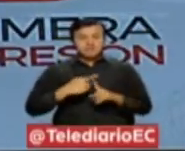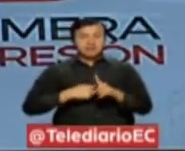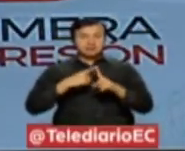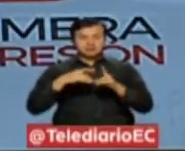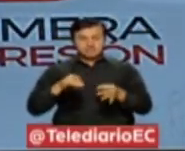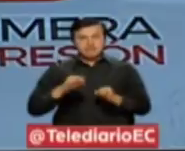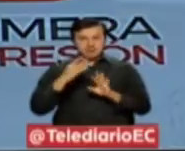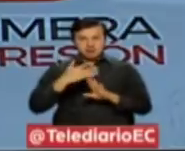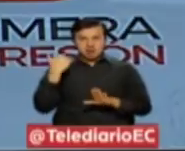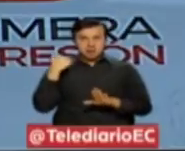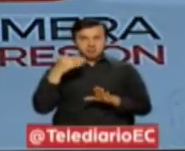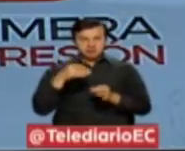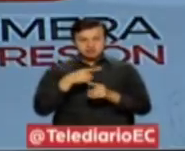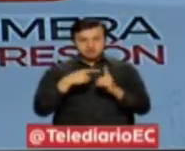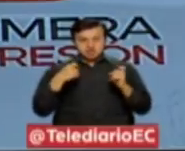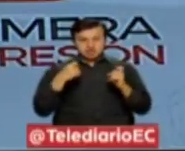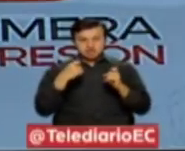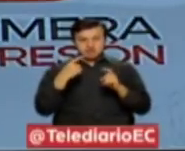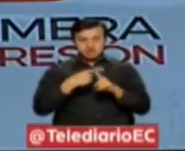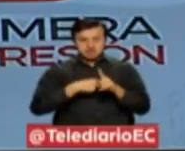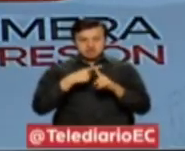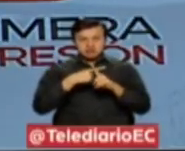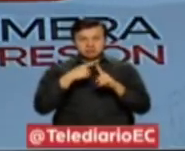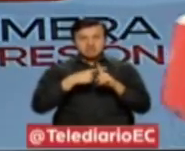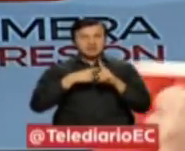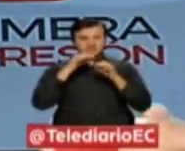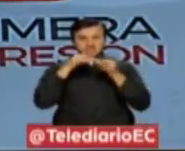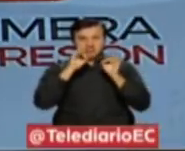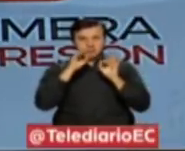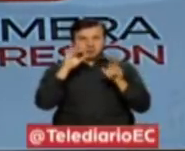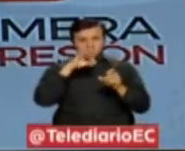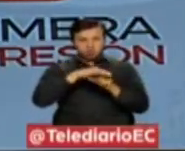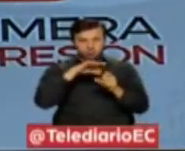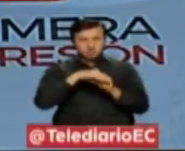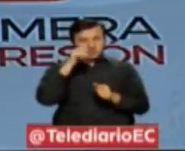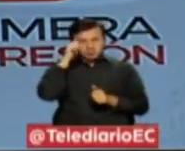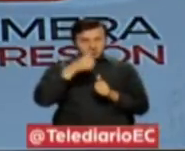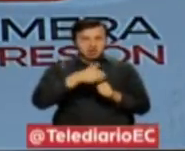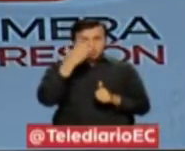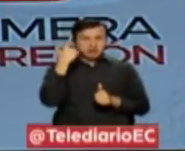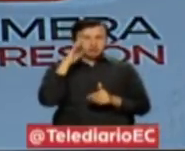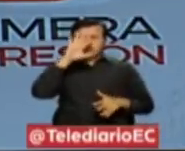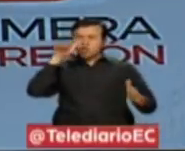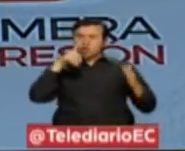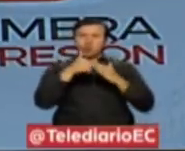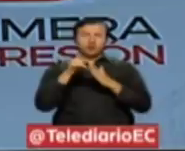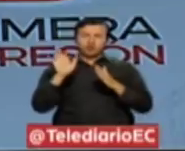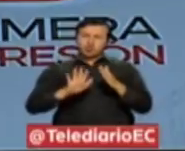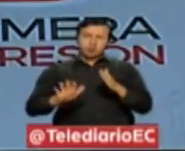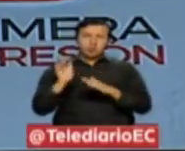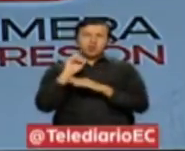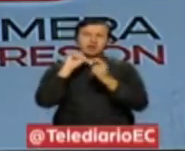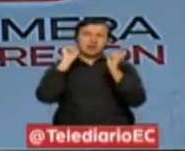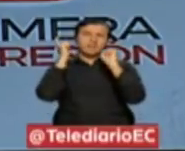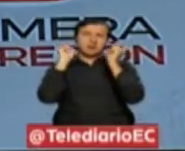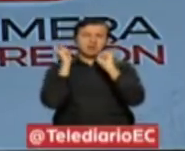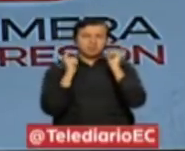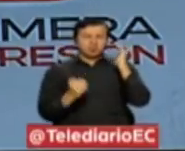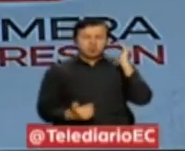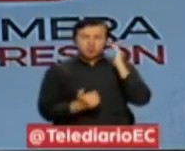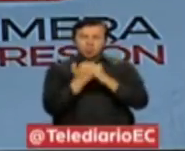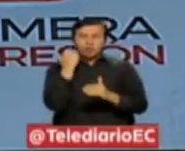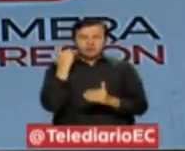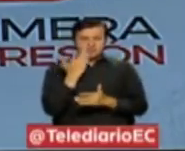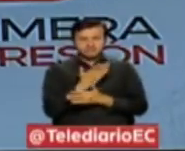pasado, está empeñado en una línea de reinstitucionalización del país. Me parece que eso es un punto que es